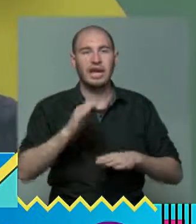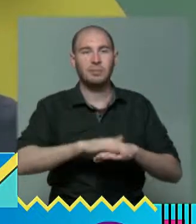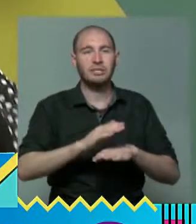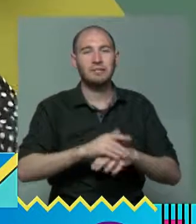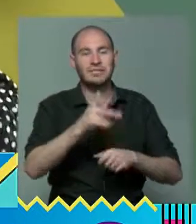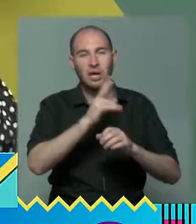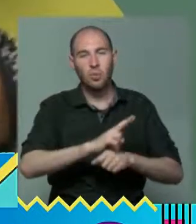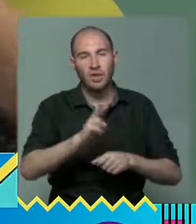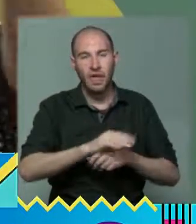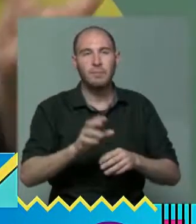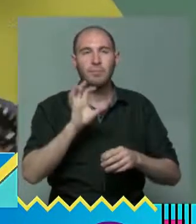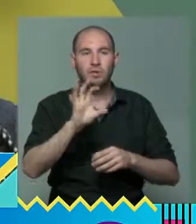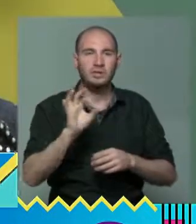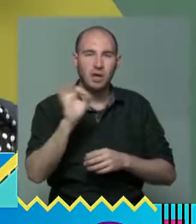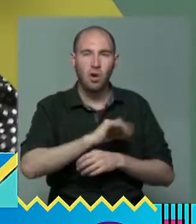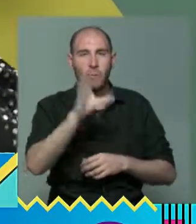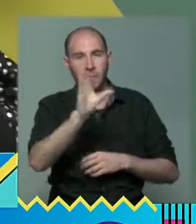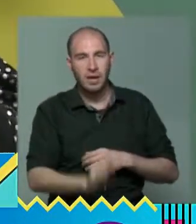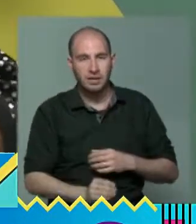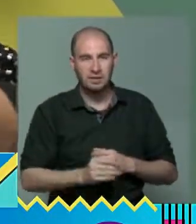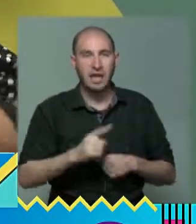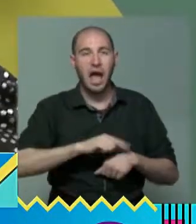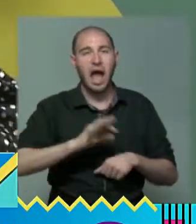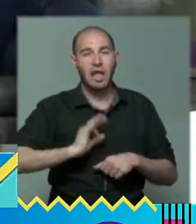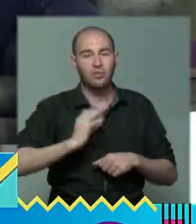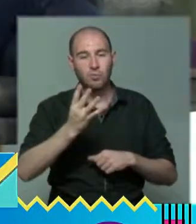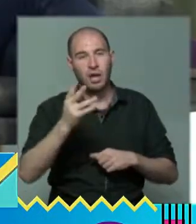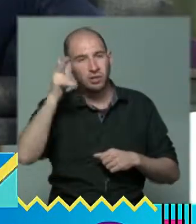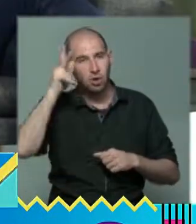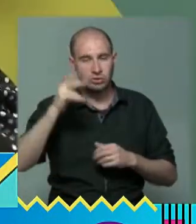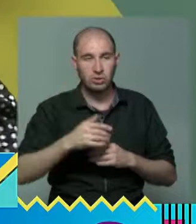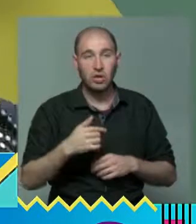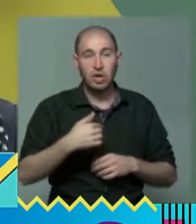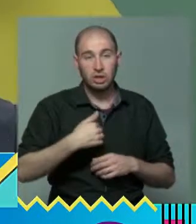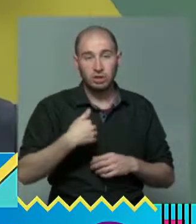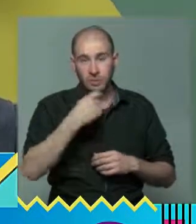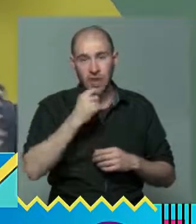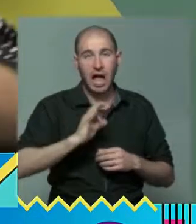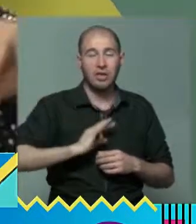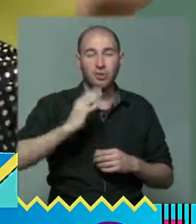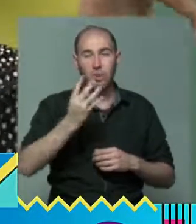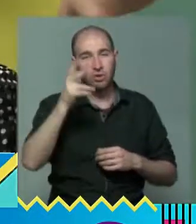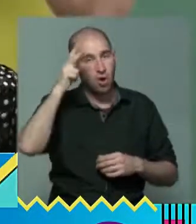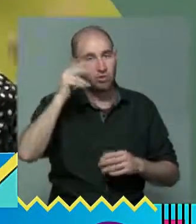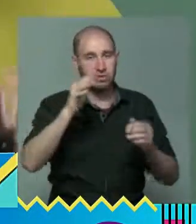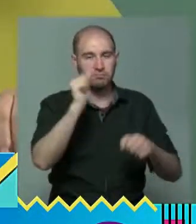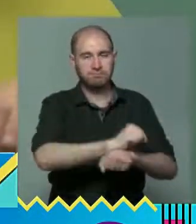la seguridad de la provincia o del país durante 4 o 8 años. Yo, obviamente, si en esos 4 o 8 años